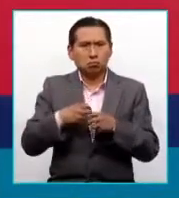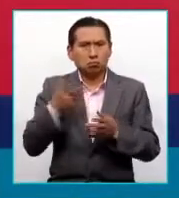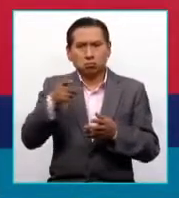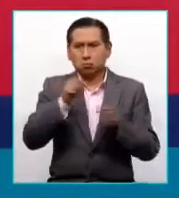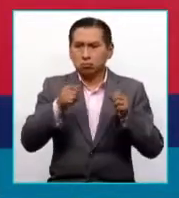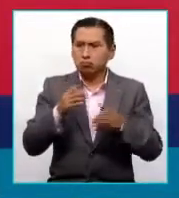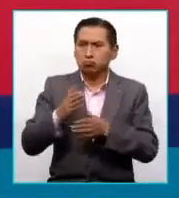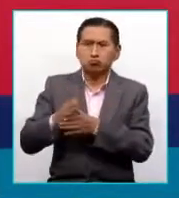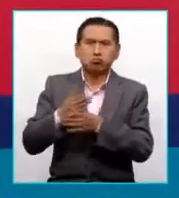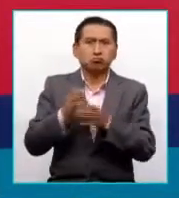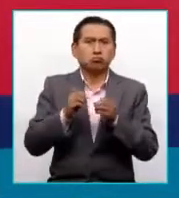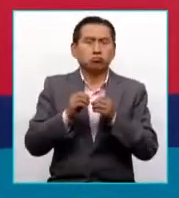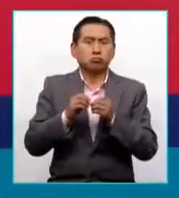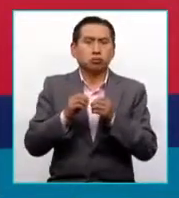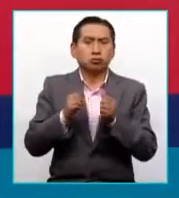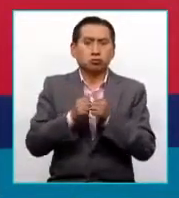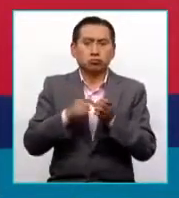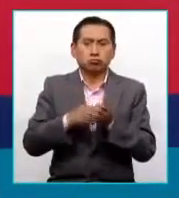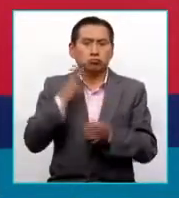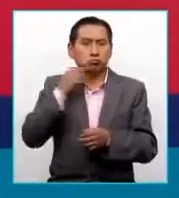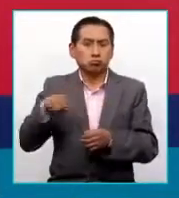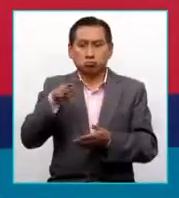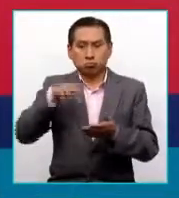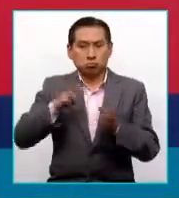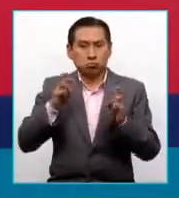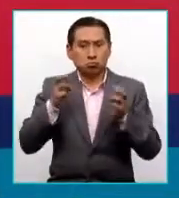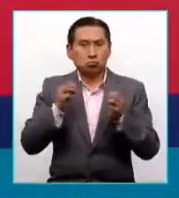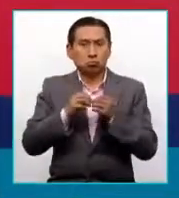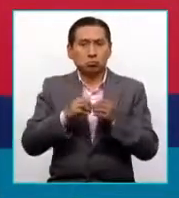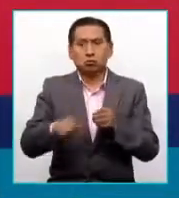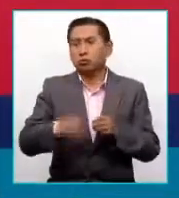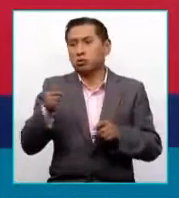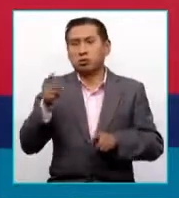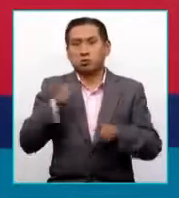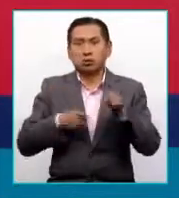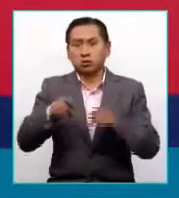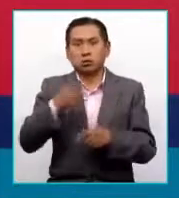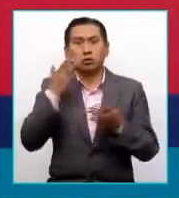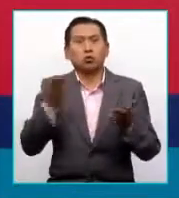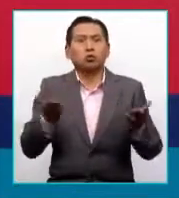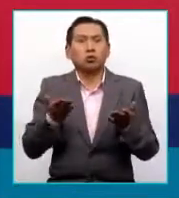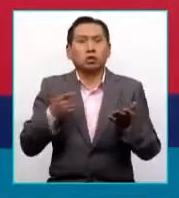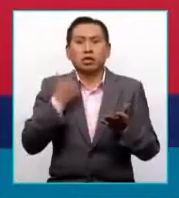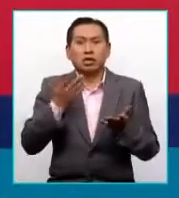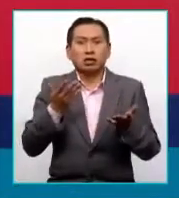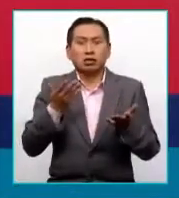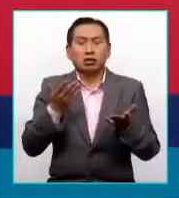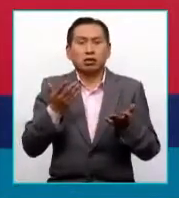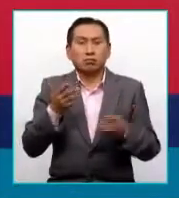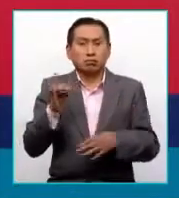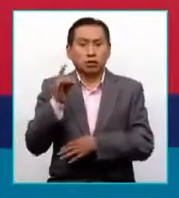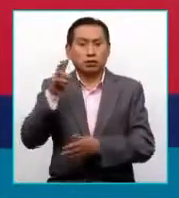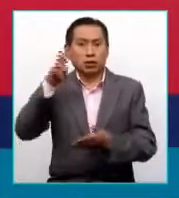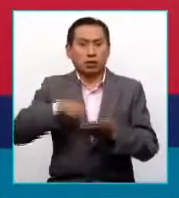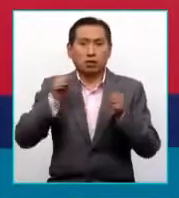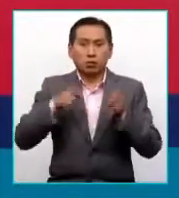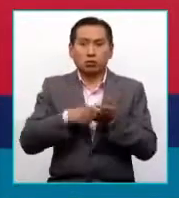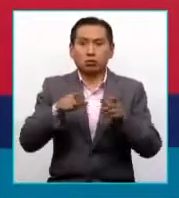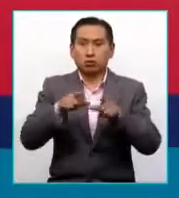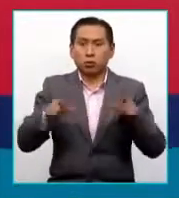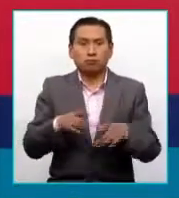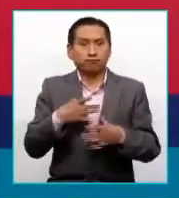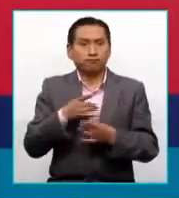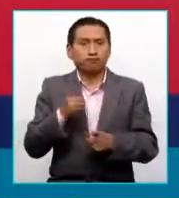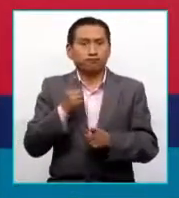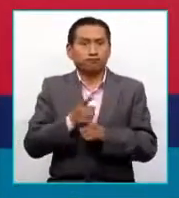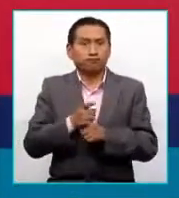pueden compartir, además de la experiencia de la misma lectura con otra persona y que no saben dónde hacerlo, con quién hacerlo, pues Bolivia Lee puede ser un espacio muy